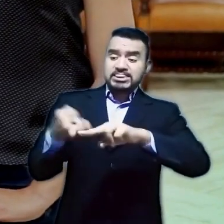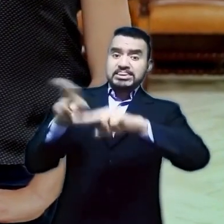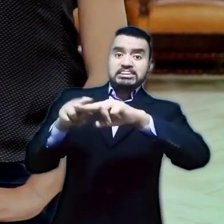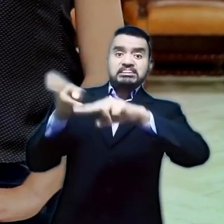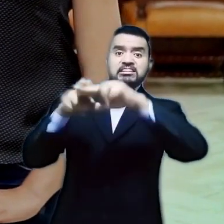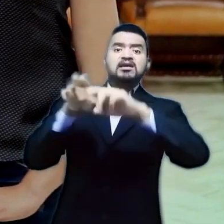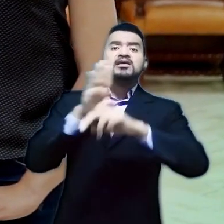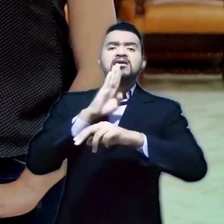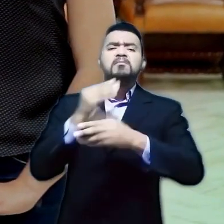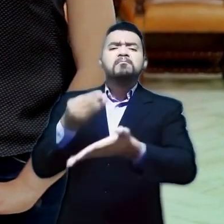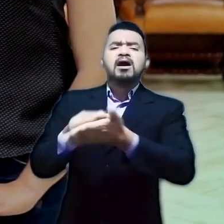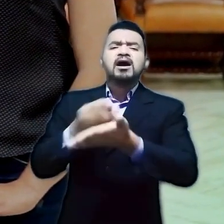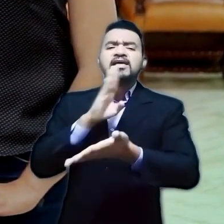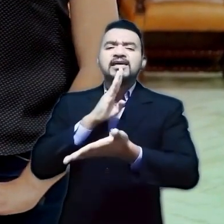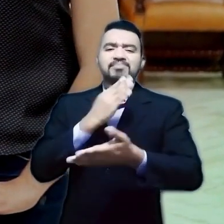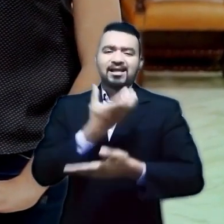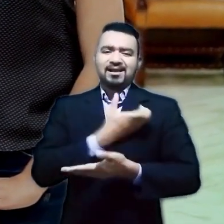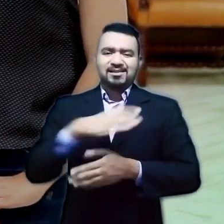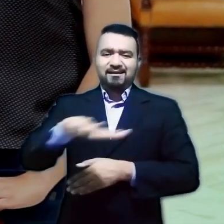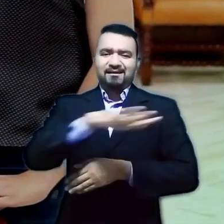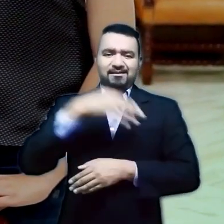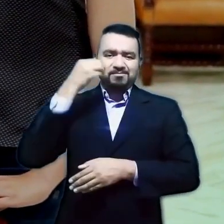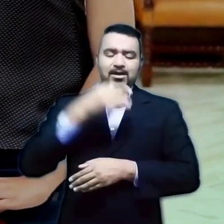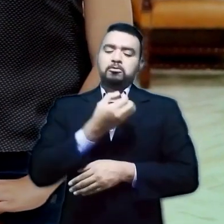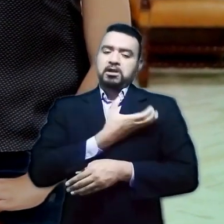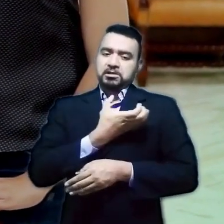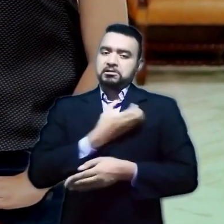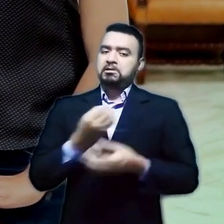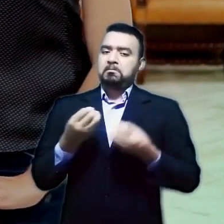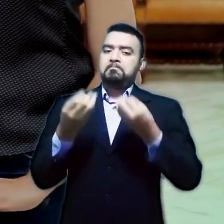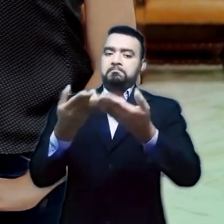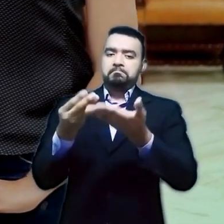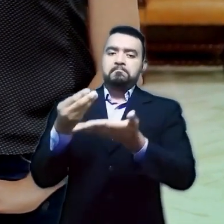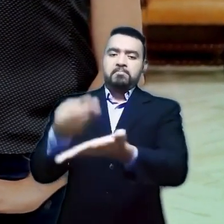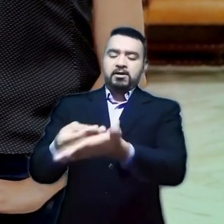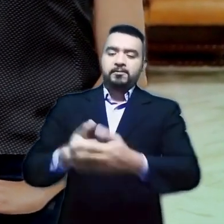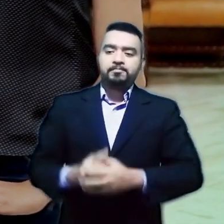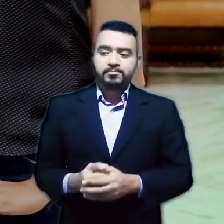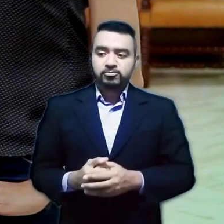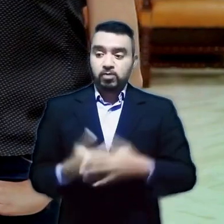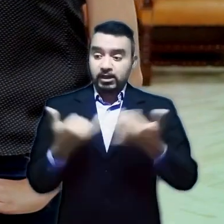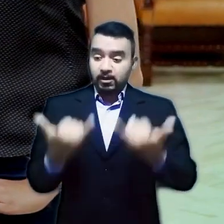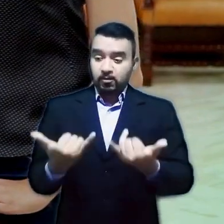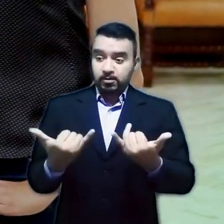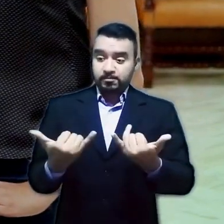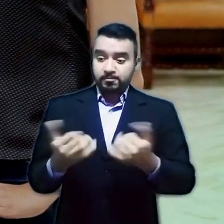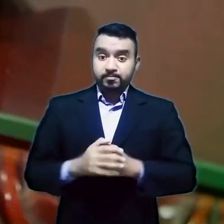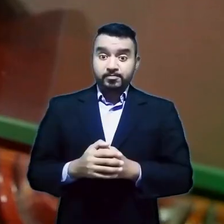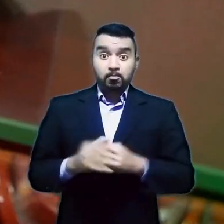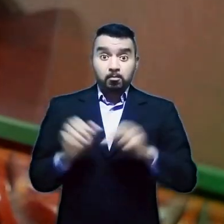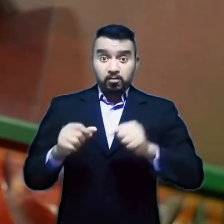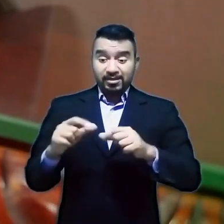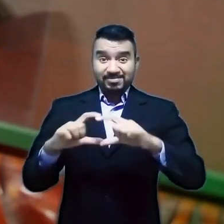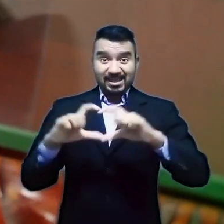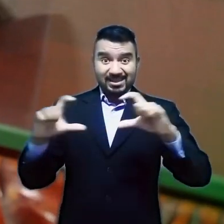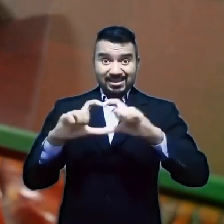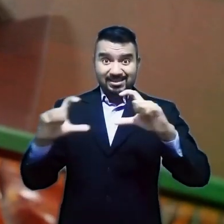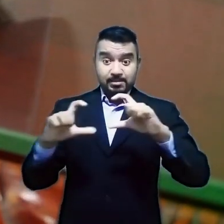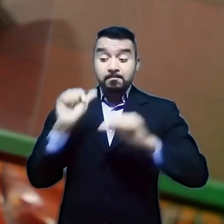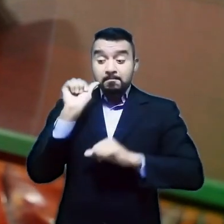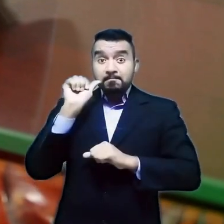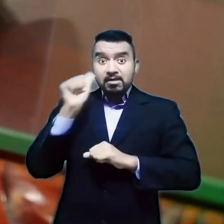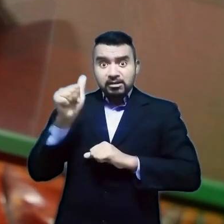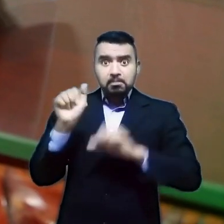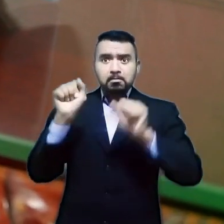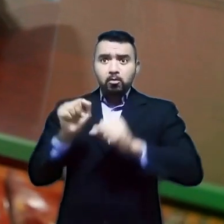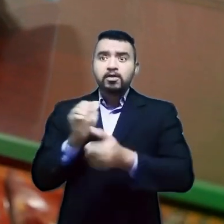intereses. Hoy le hacemos entrega, entonces, a la Fonda de Chila, de esta tarjeta con la cual el día de mañana puede ir